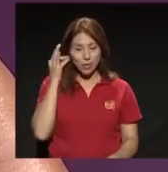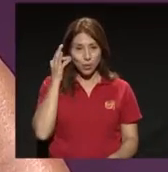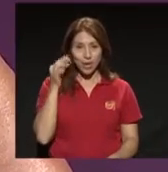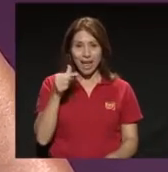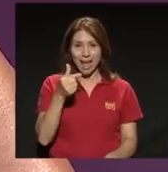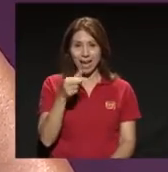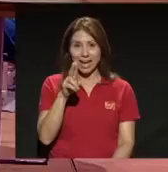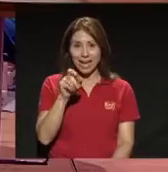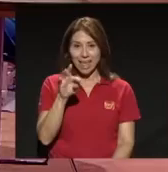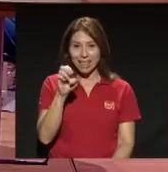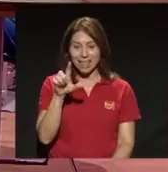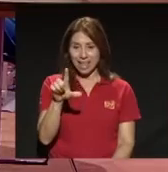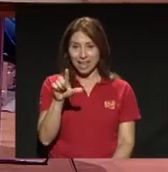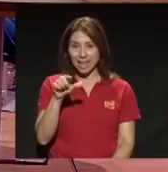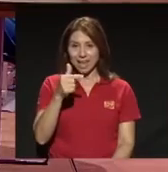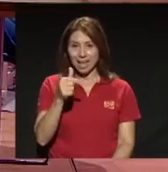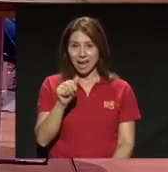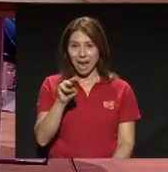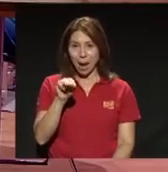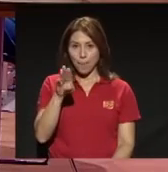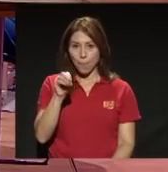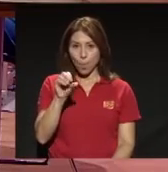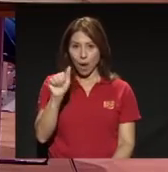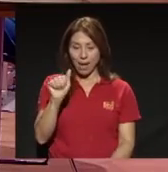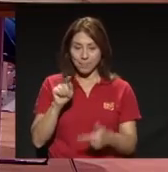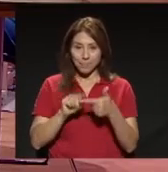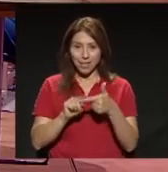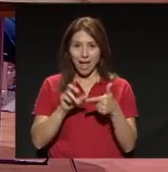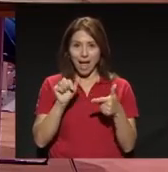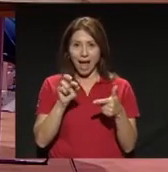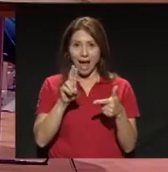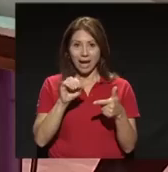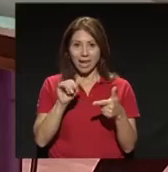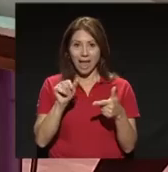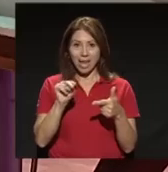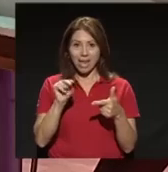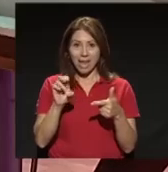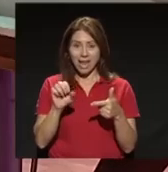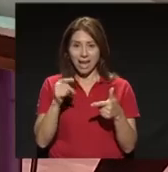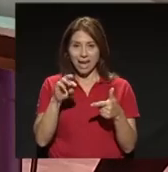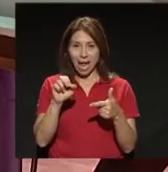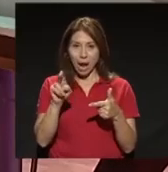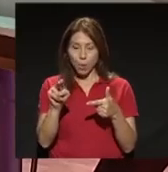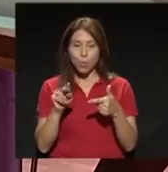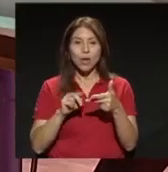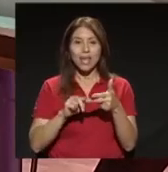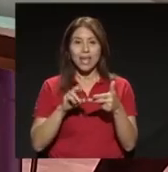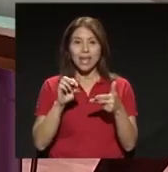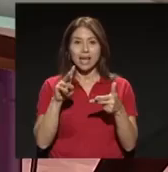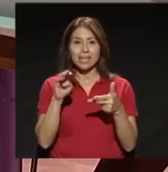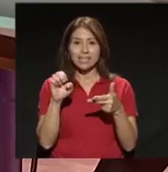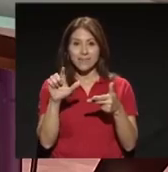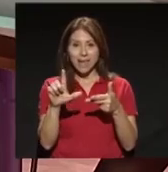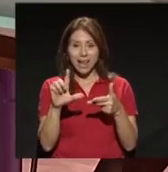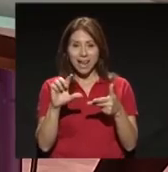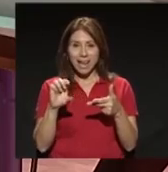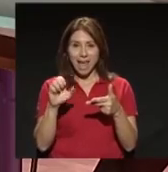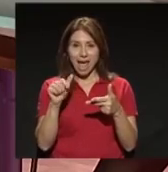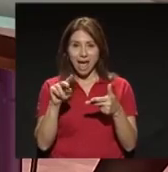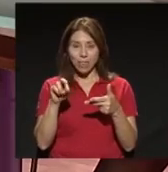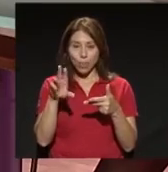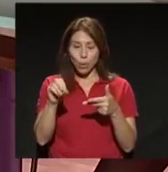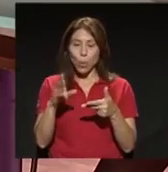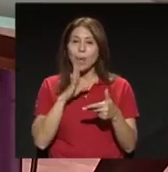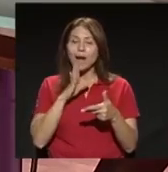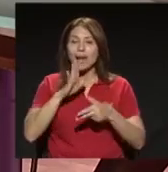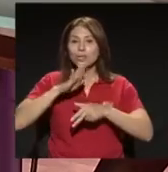amor y arianne grau y christie de leandro que nos van a hablar sobre el tema de la